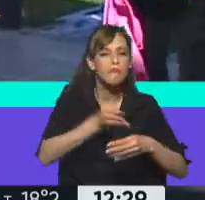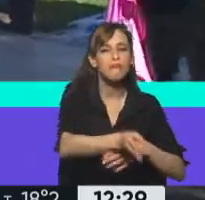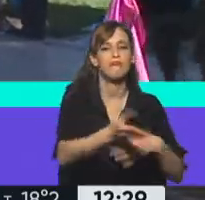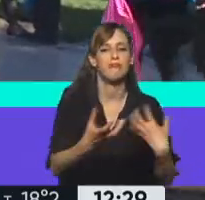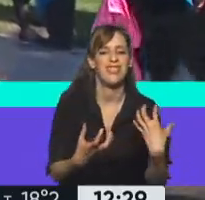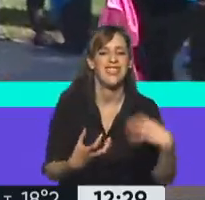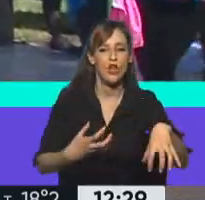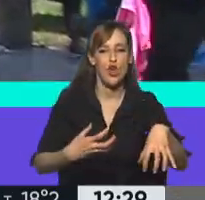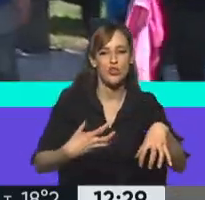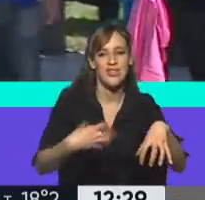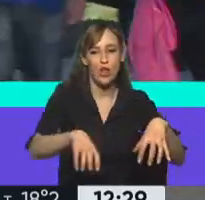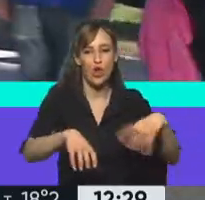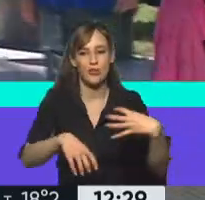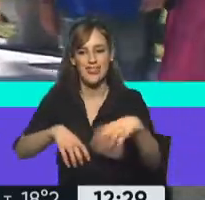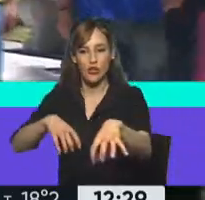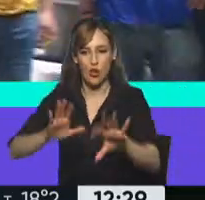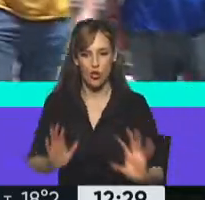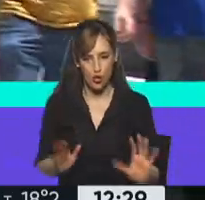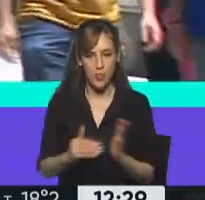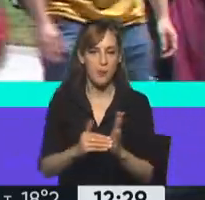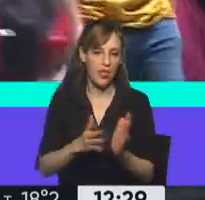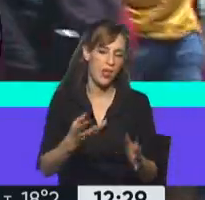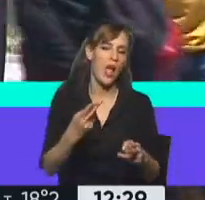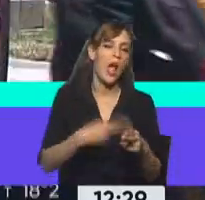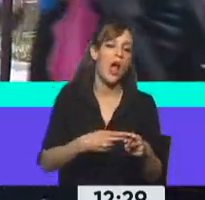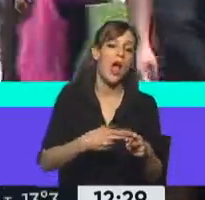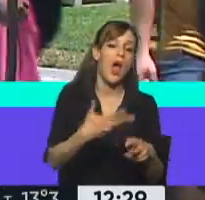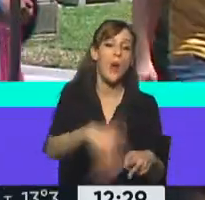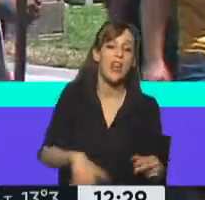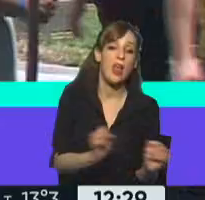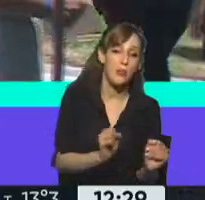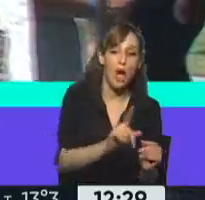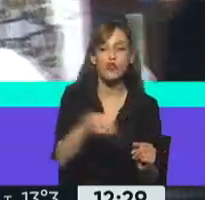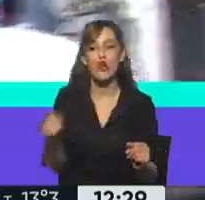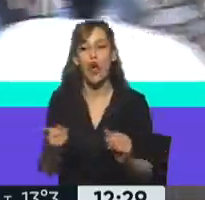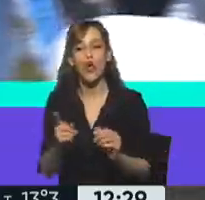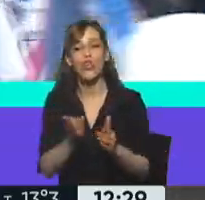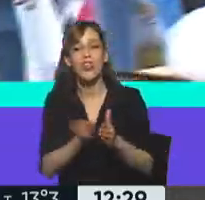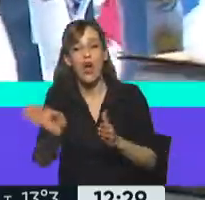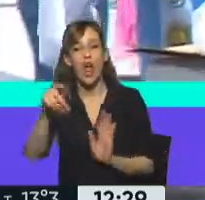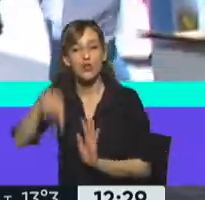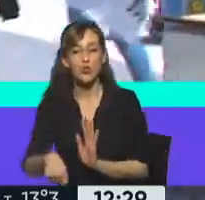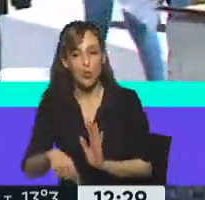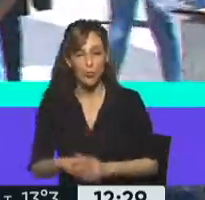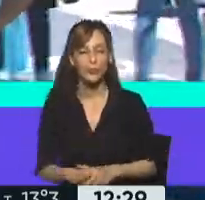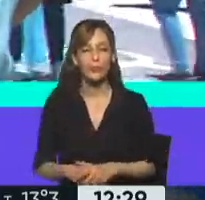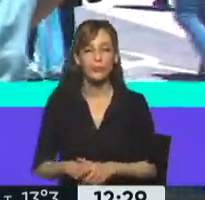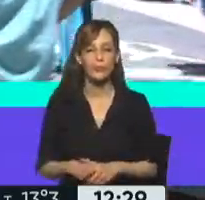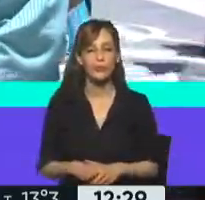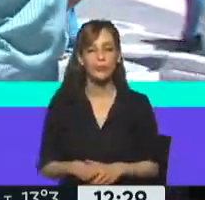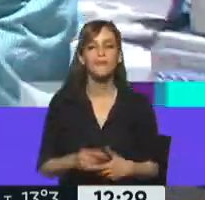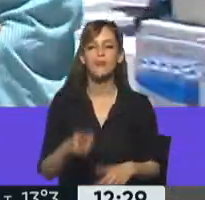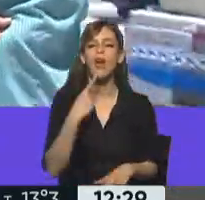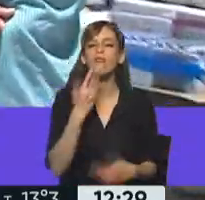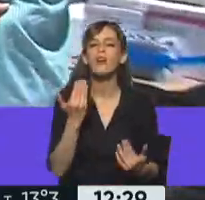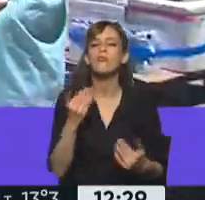pertenencia por Diagonal Norte, por Diagonal Sur o por Avenida de Mayo. Pero mirá la cantidad de gente que hay. Vamos a acercarnos a ver si podemos charlar un poquito con algunos de